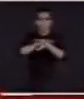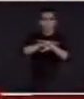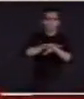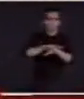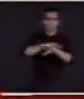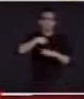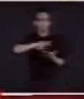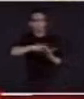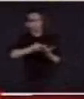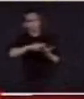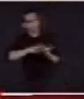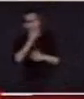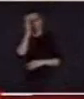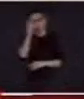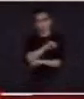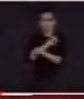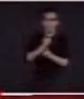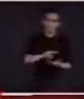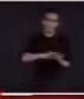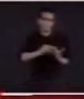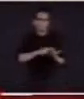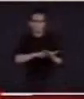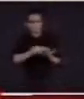entera sin poder dormirme.